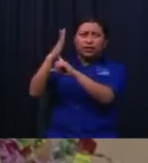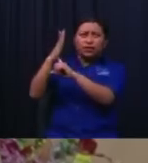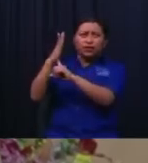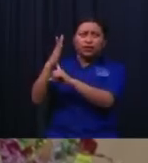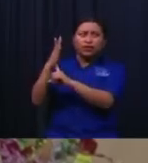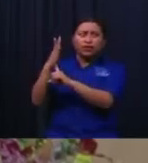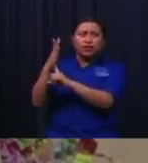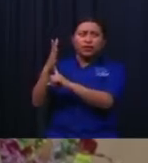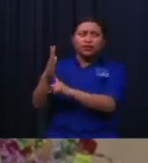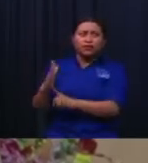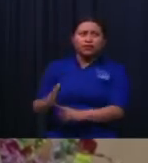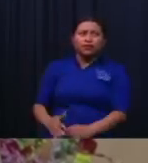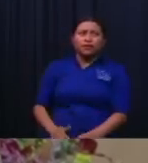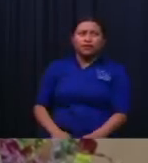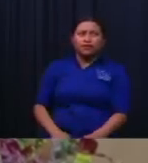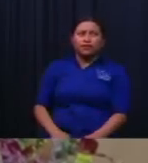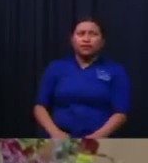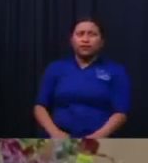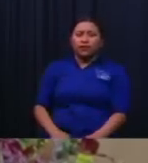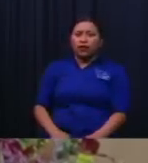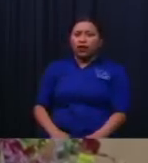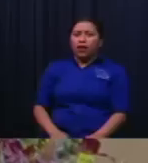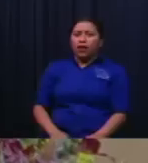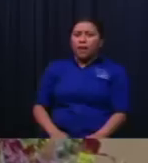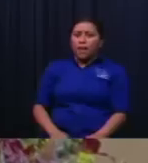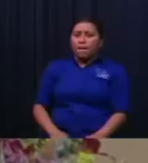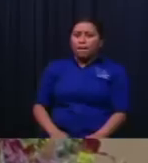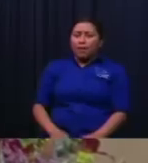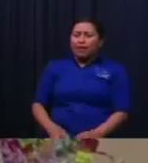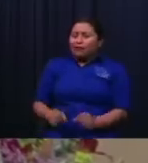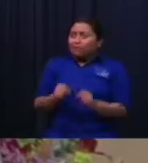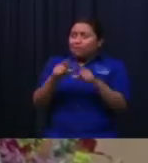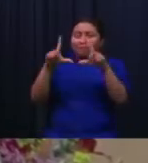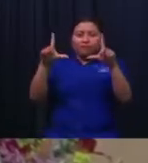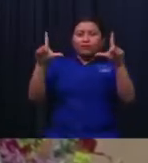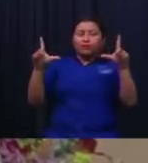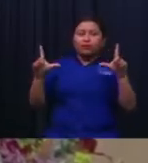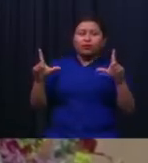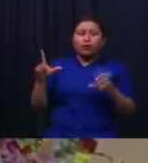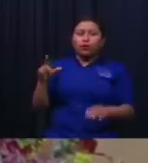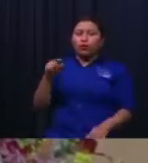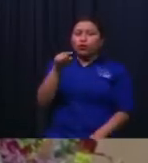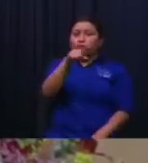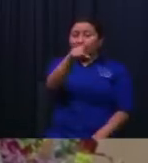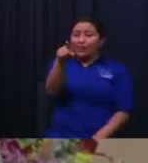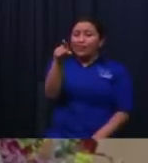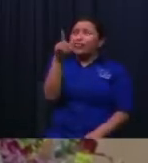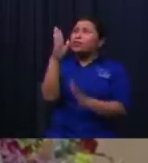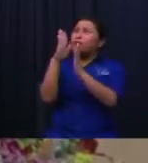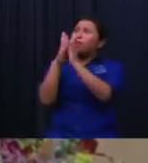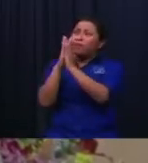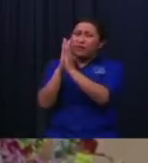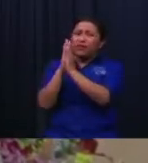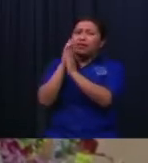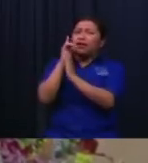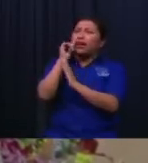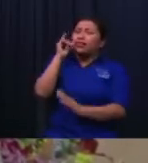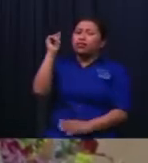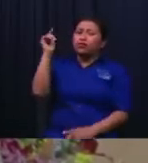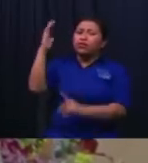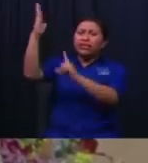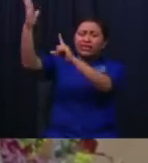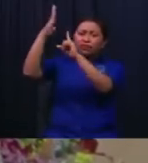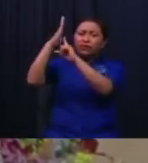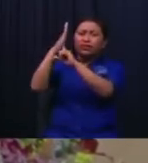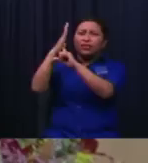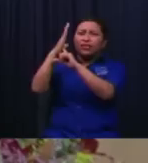serpiente. Fue algo impresionante, hermano. Pídale al Señor que se manifieste lo que está fastidiando su hogar,